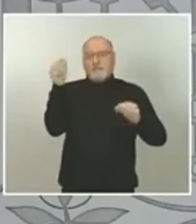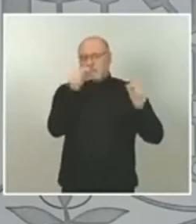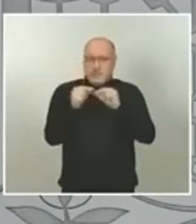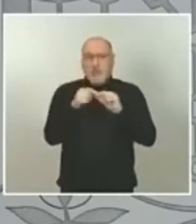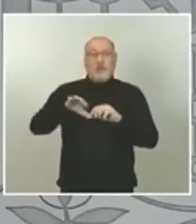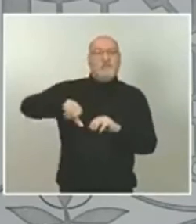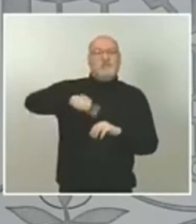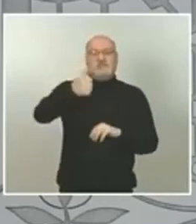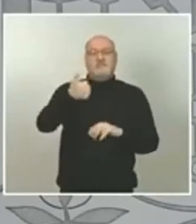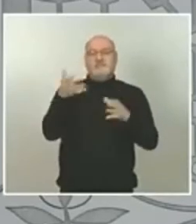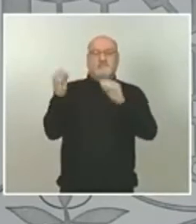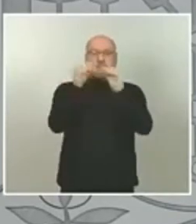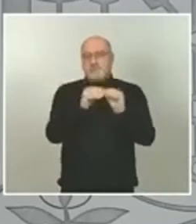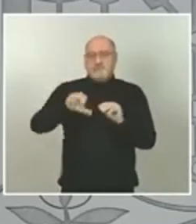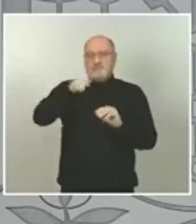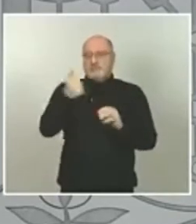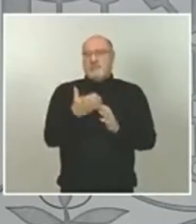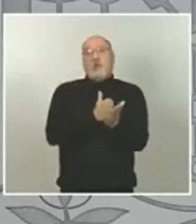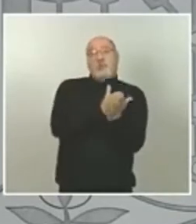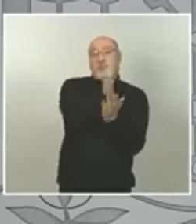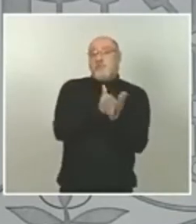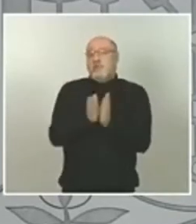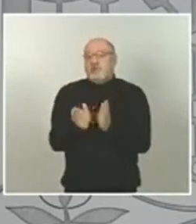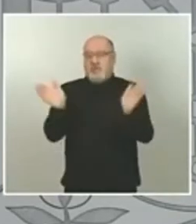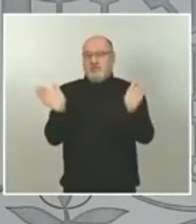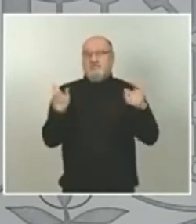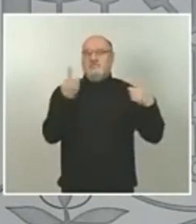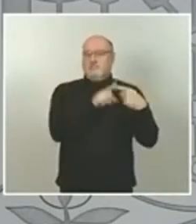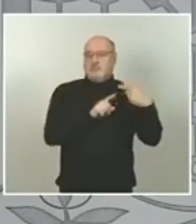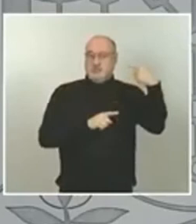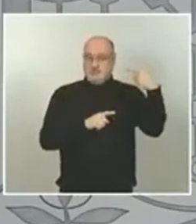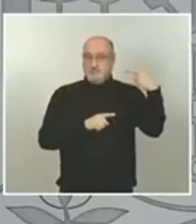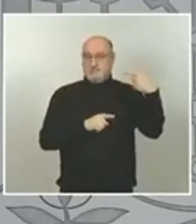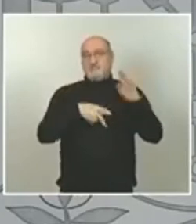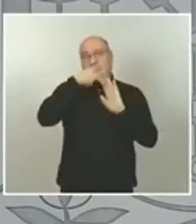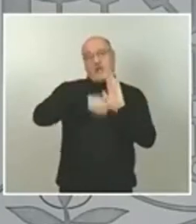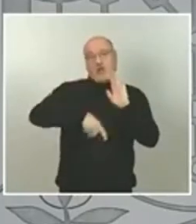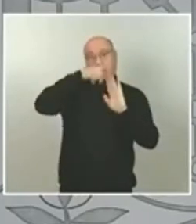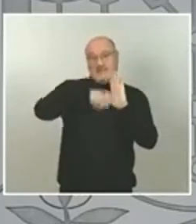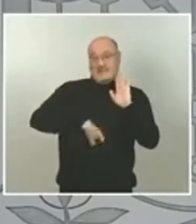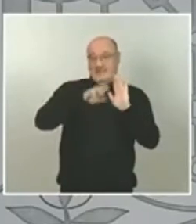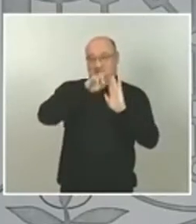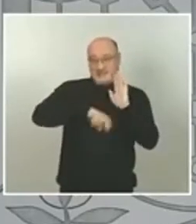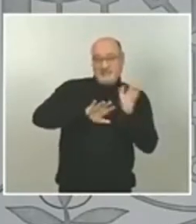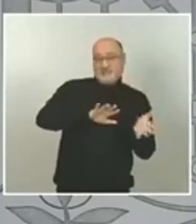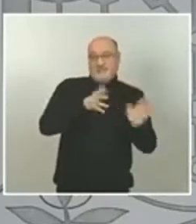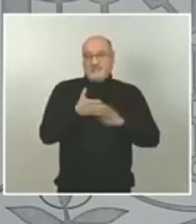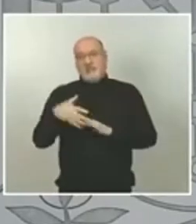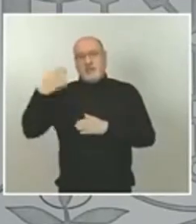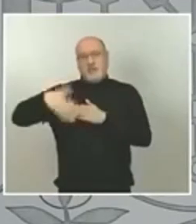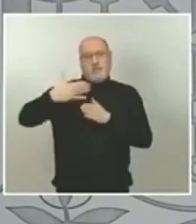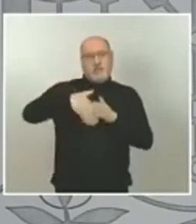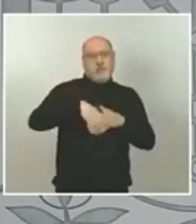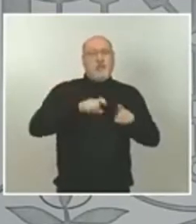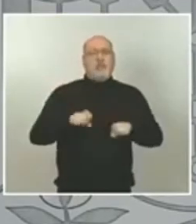vertebrarse en torno a dos grandes ejes. Uno, aquellas medidas que limiten la movilidad, y otro, aquellas medidas